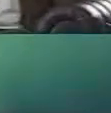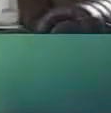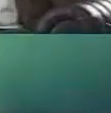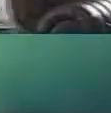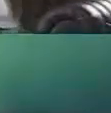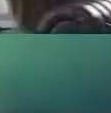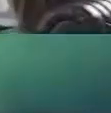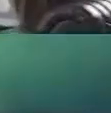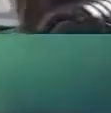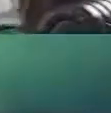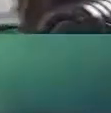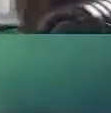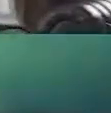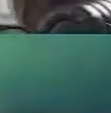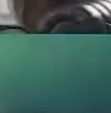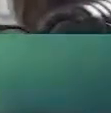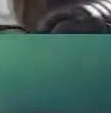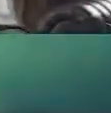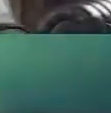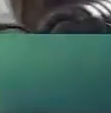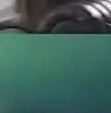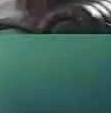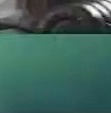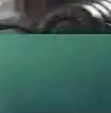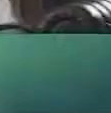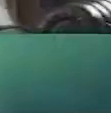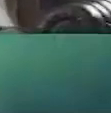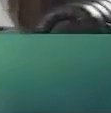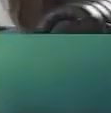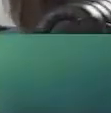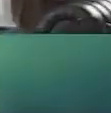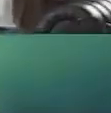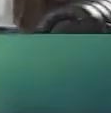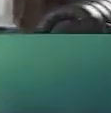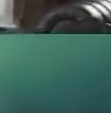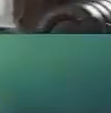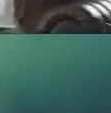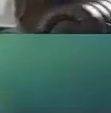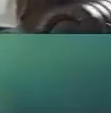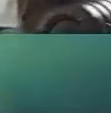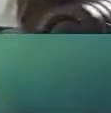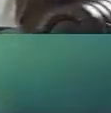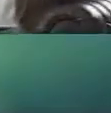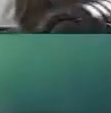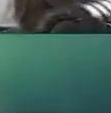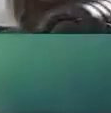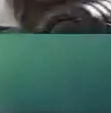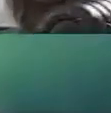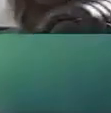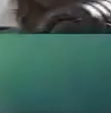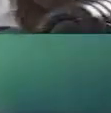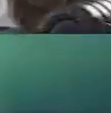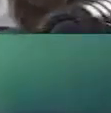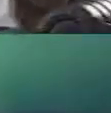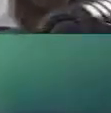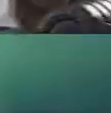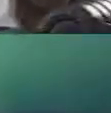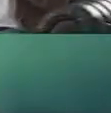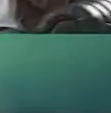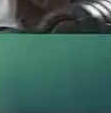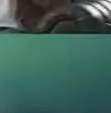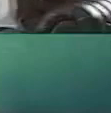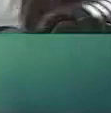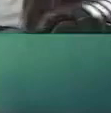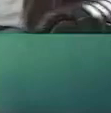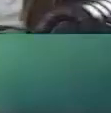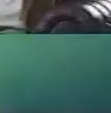labios, tanto para ir a pedir un trabajo, para cualquier tema, porque eso es un bloqueo para nosotros, y Guatemala no sabe lengua de señas,